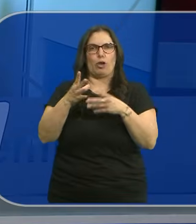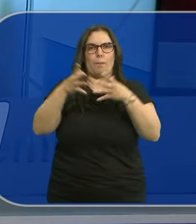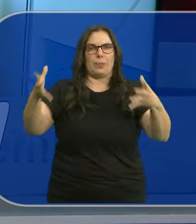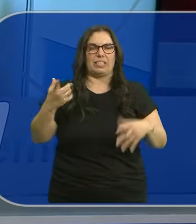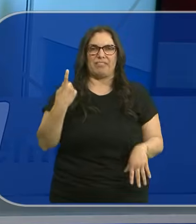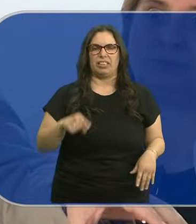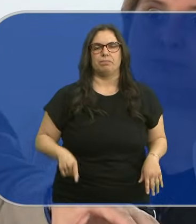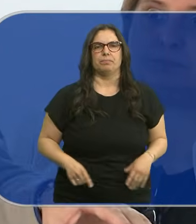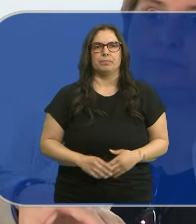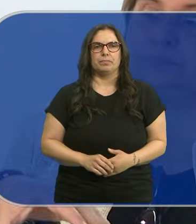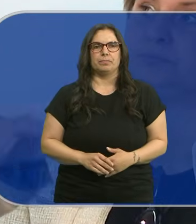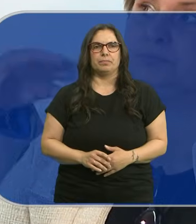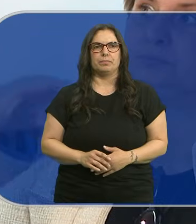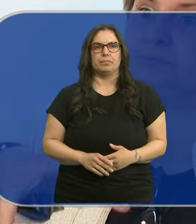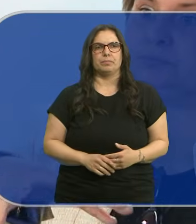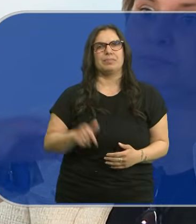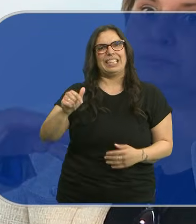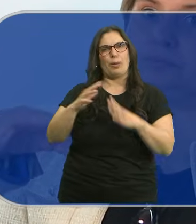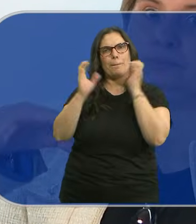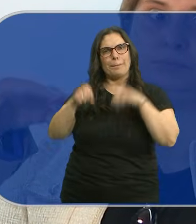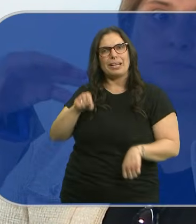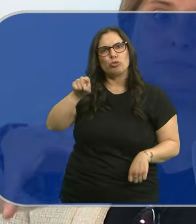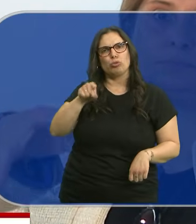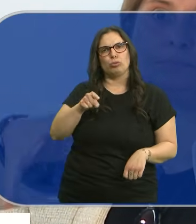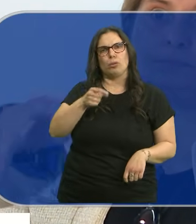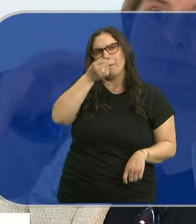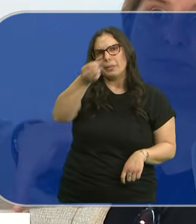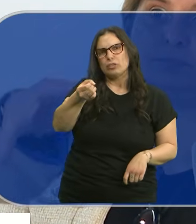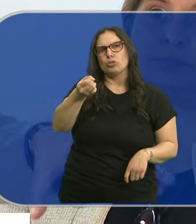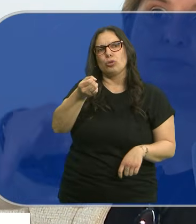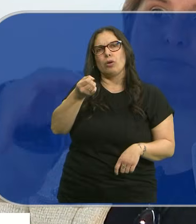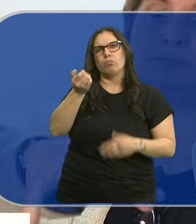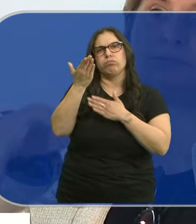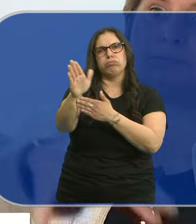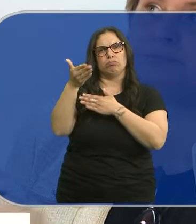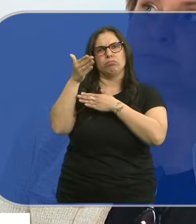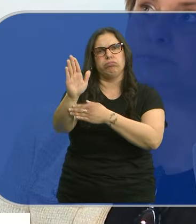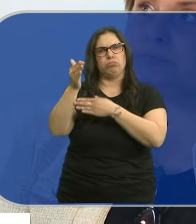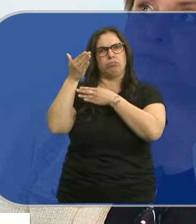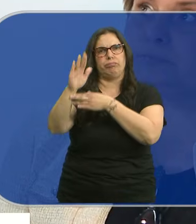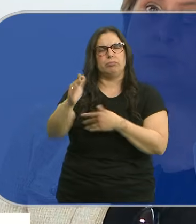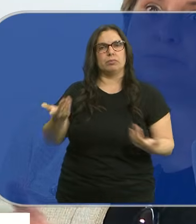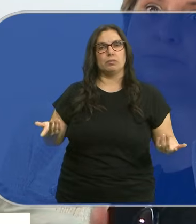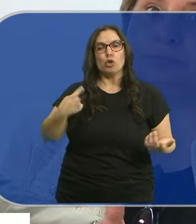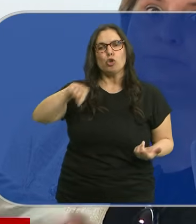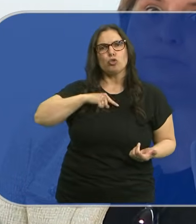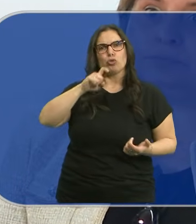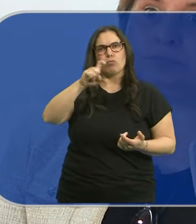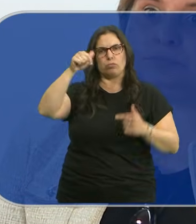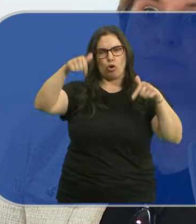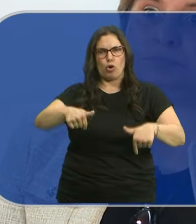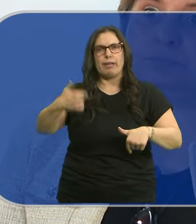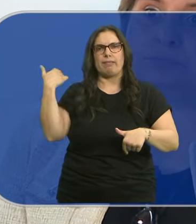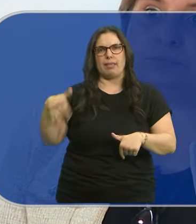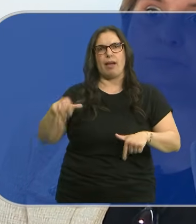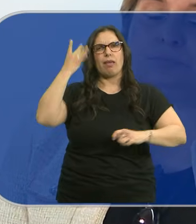más. Este es el pacto que el Partido Socialista pone permanentemente encima de la mesa. Nosotros anunciamos ya hoy